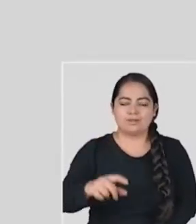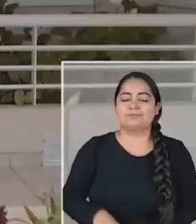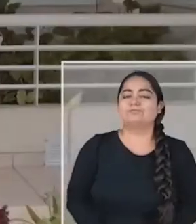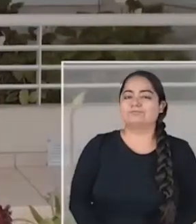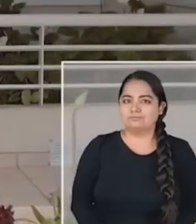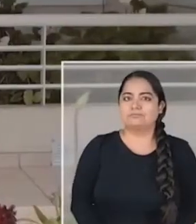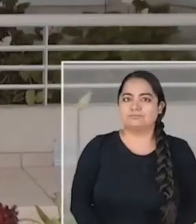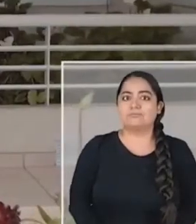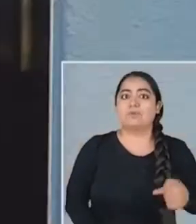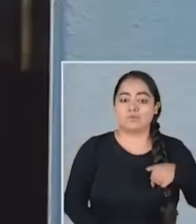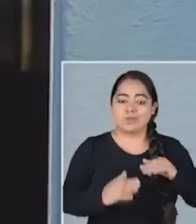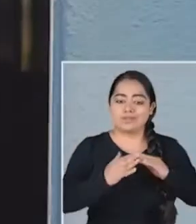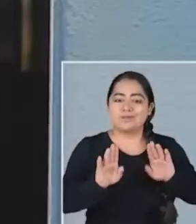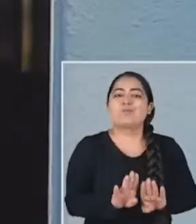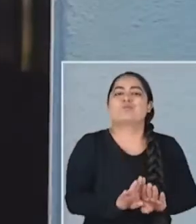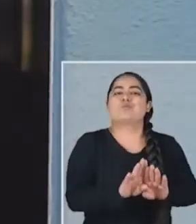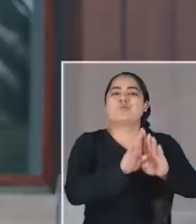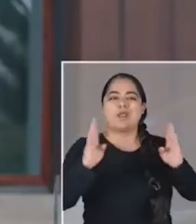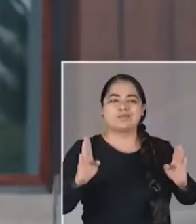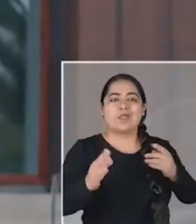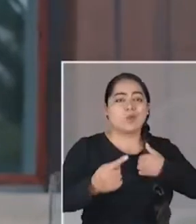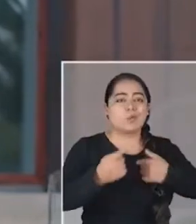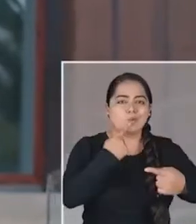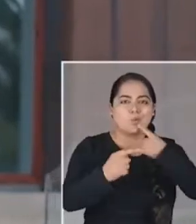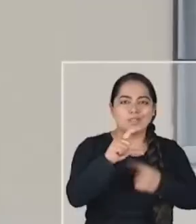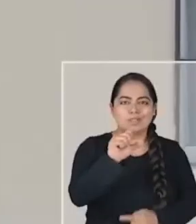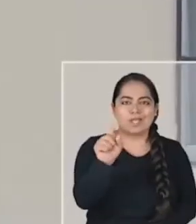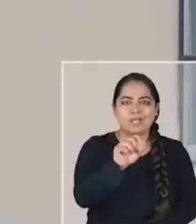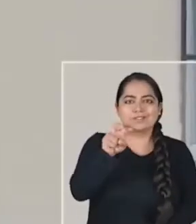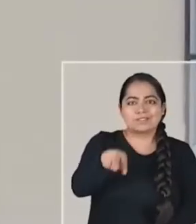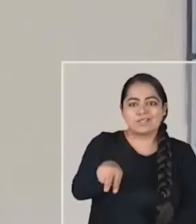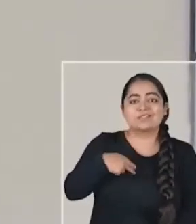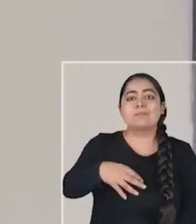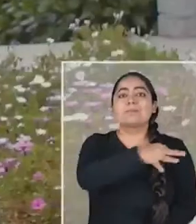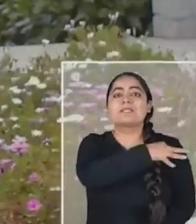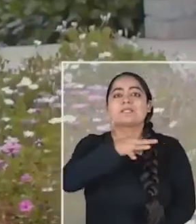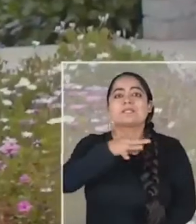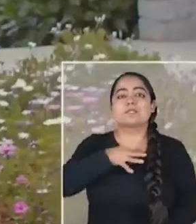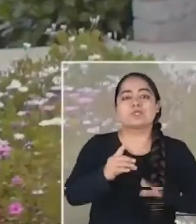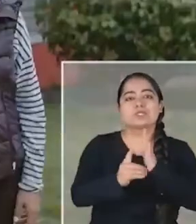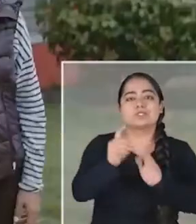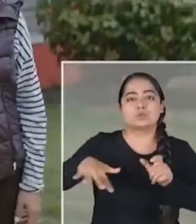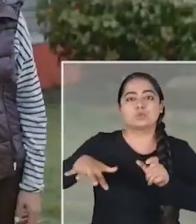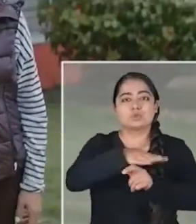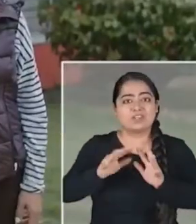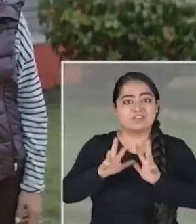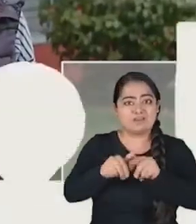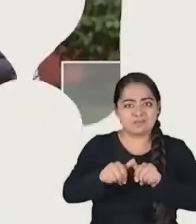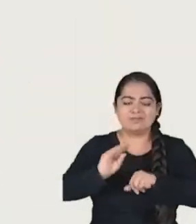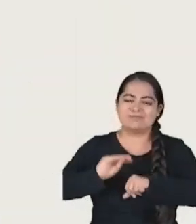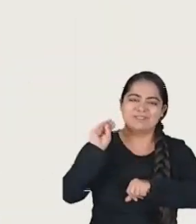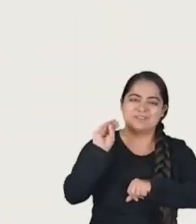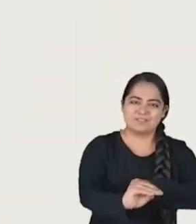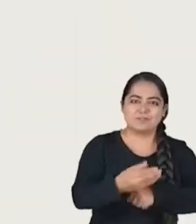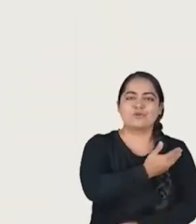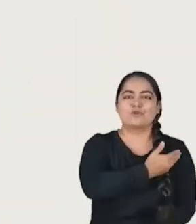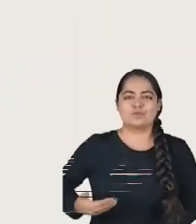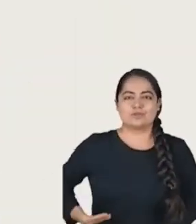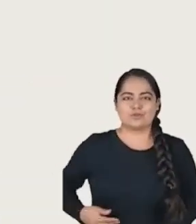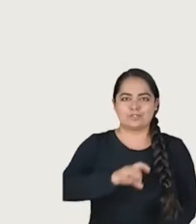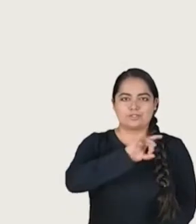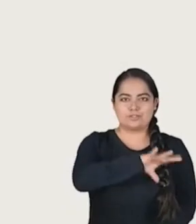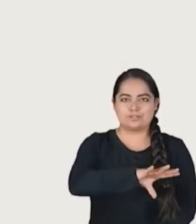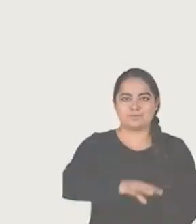www.cacen2022.cl. Abre tu puerta a la encuesta CACEN, un mensaje del Ministerio de Desarrollo Social y Familia, Gobierno de